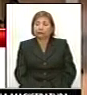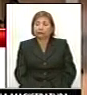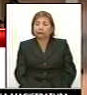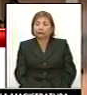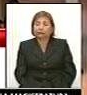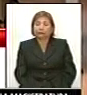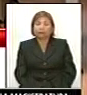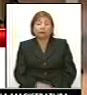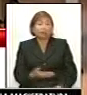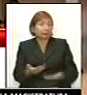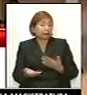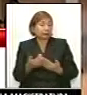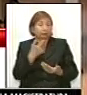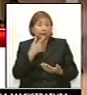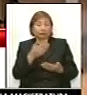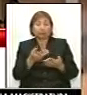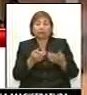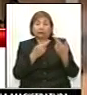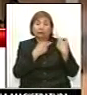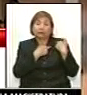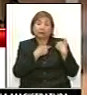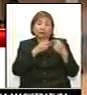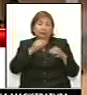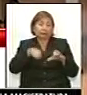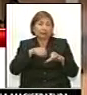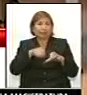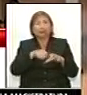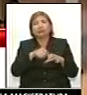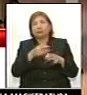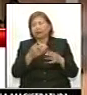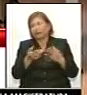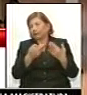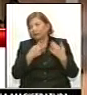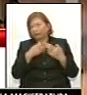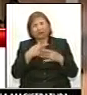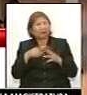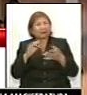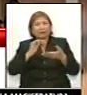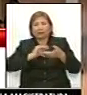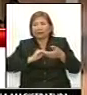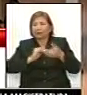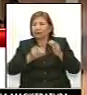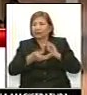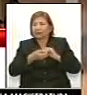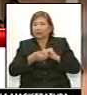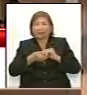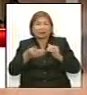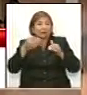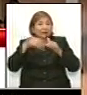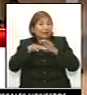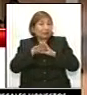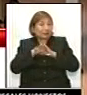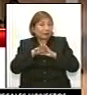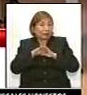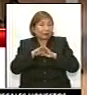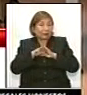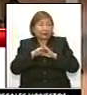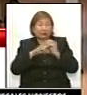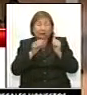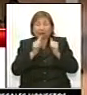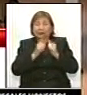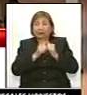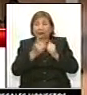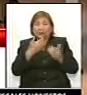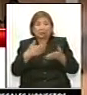Y de ahí estaba pues el encargado de la cocina, o sea, era una comunidad, pero que ingresaban, era como una comunidad